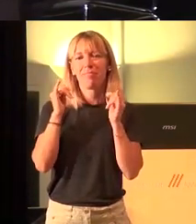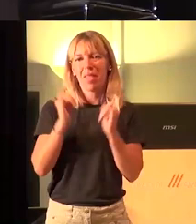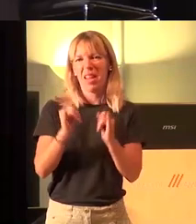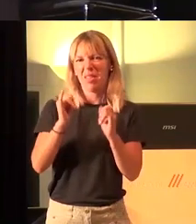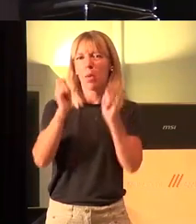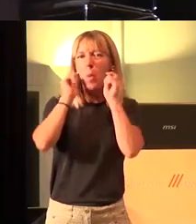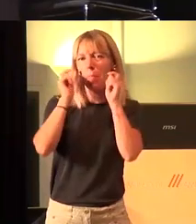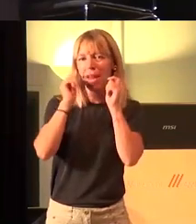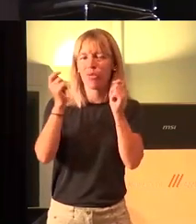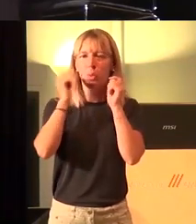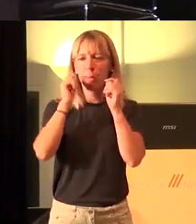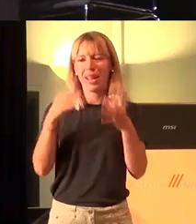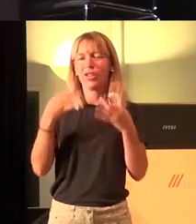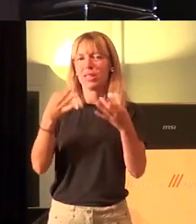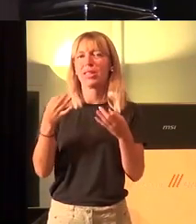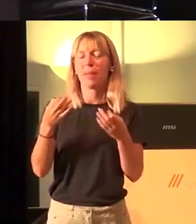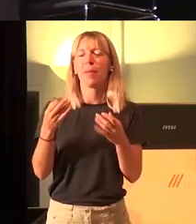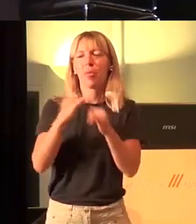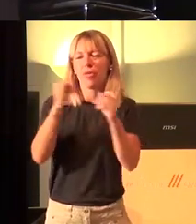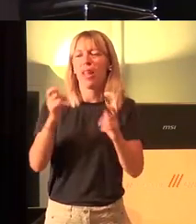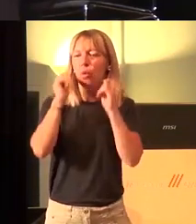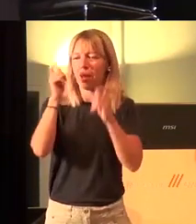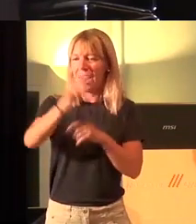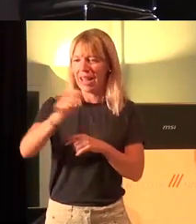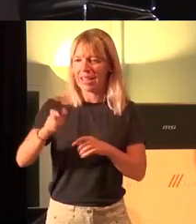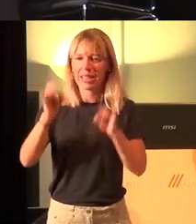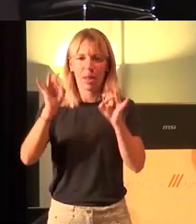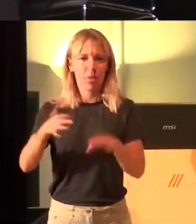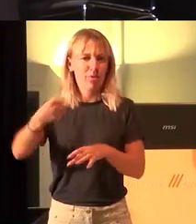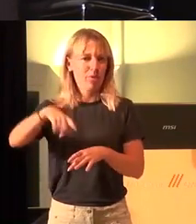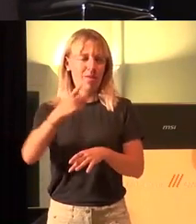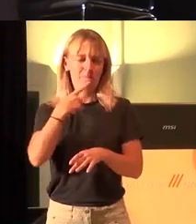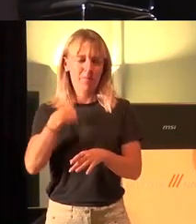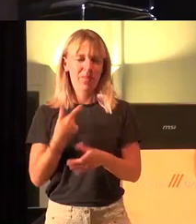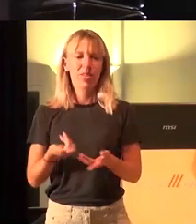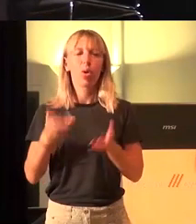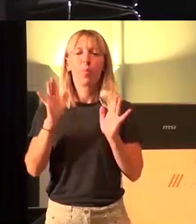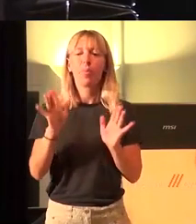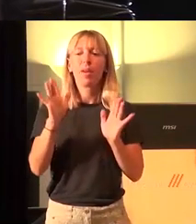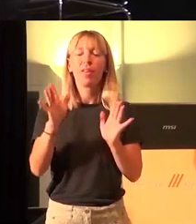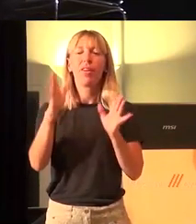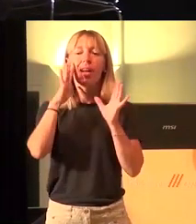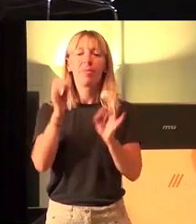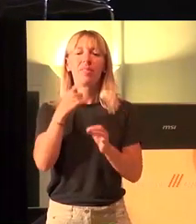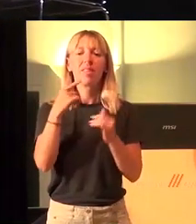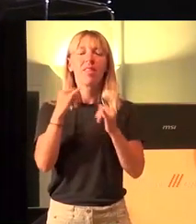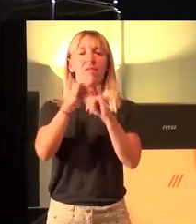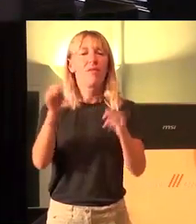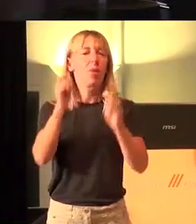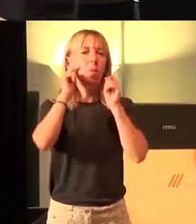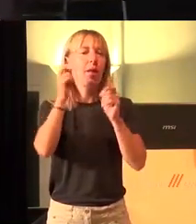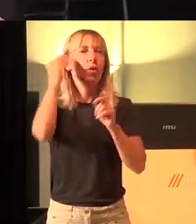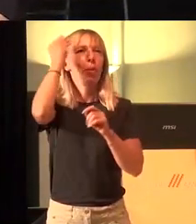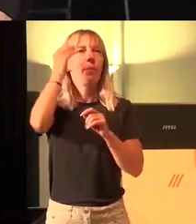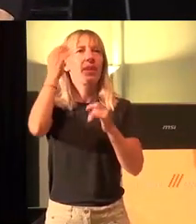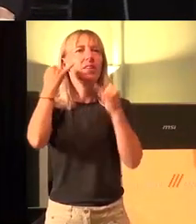cumpleaños, pues en los cumpleaños siempre se le desea feliz cumpleaños a la gente, como muchos de vosotros nos habéis deseado, ¿no? Pero realmente cuando deseamos feliz cumpleaños lo que estamos